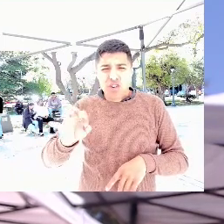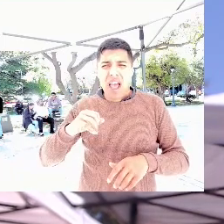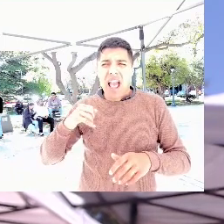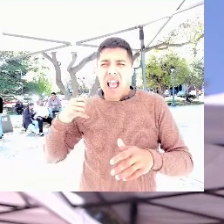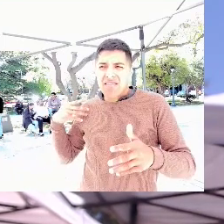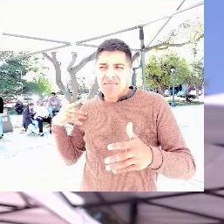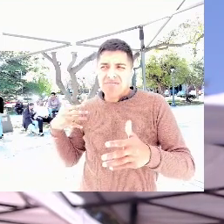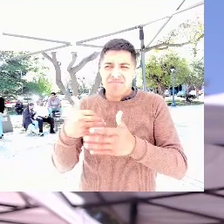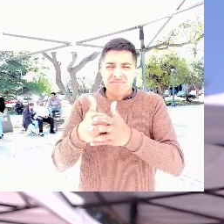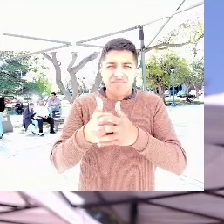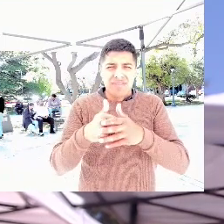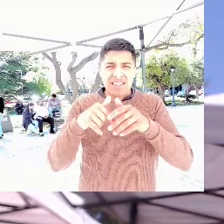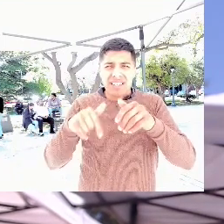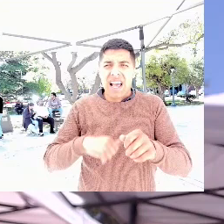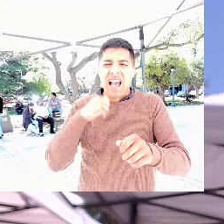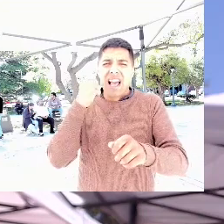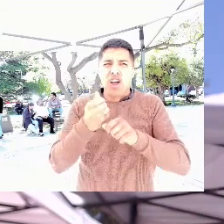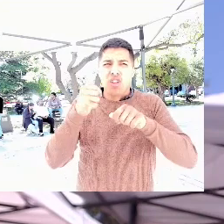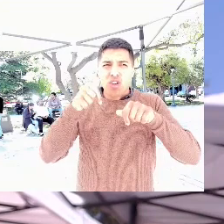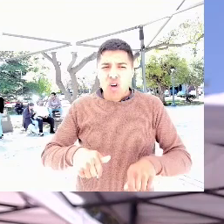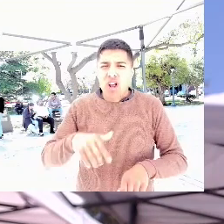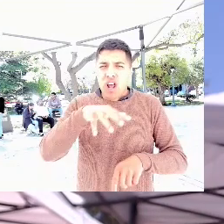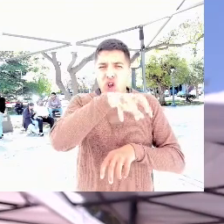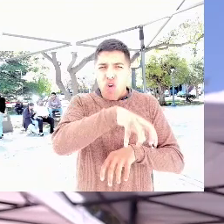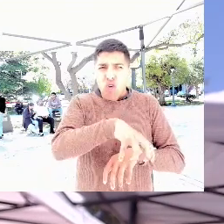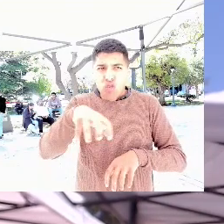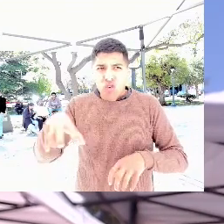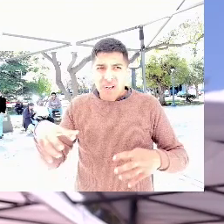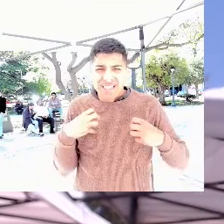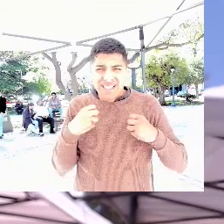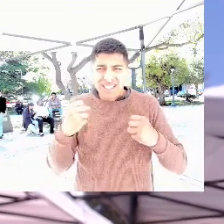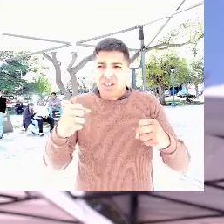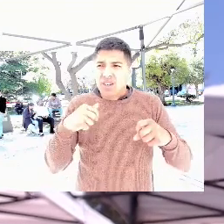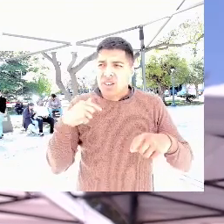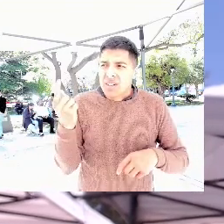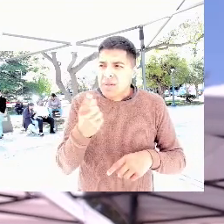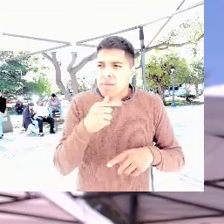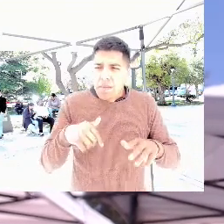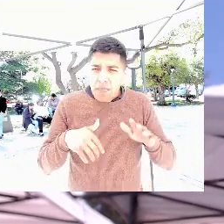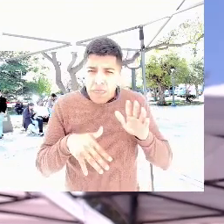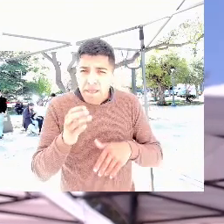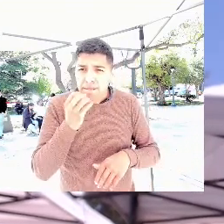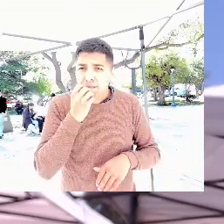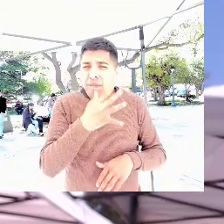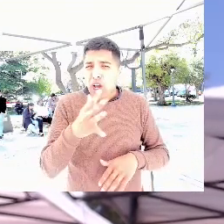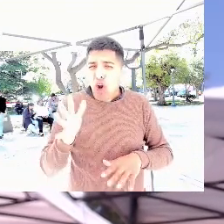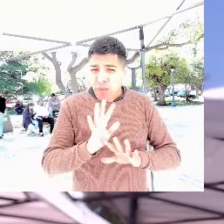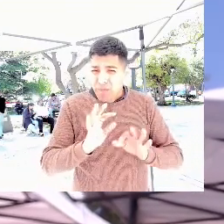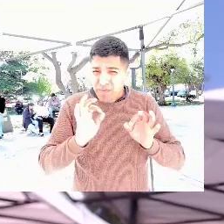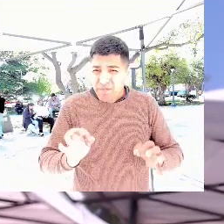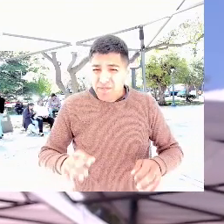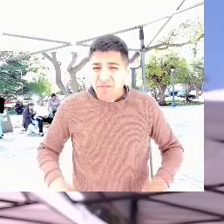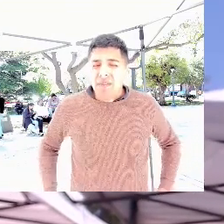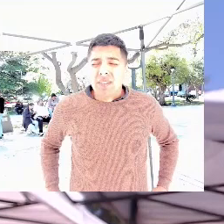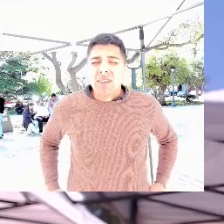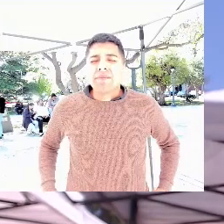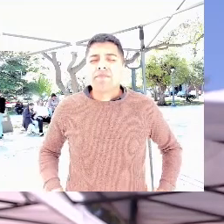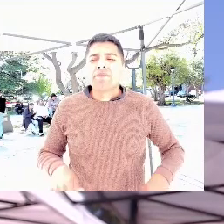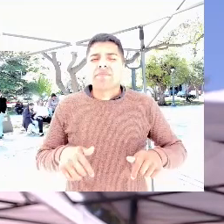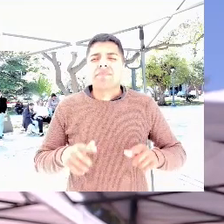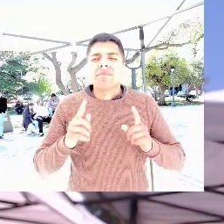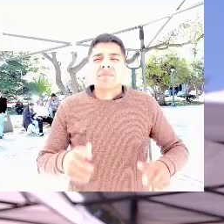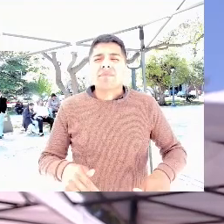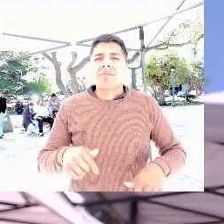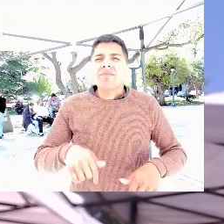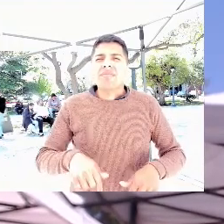fecha con nuestros centros de salud, que cada vez están mejor equipados, esos centros de salud que